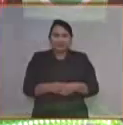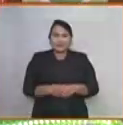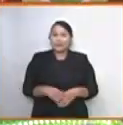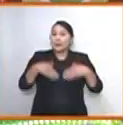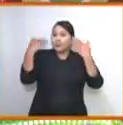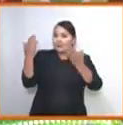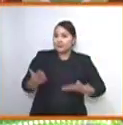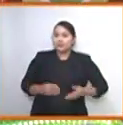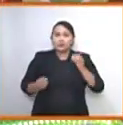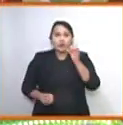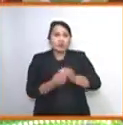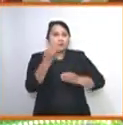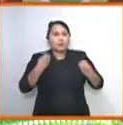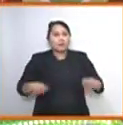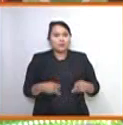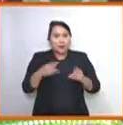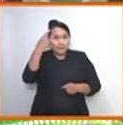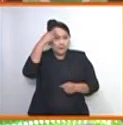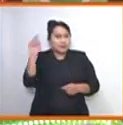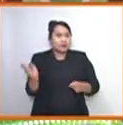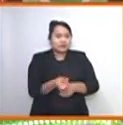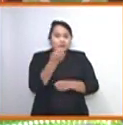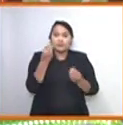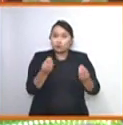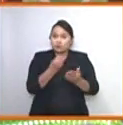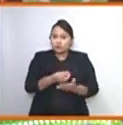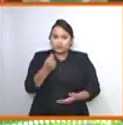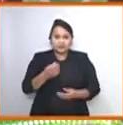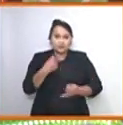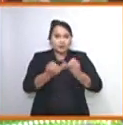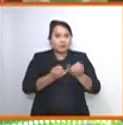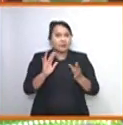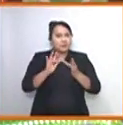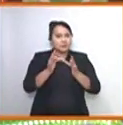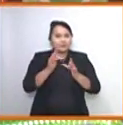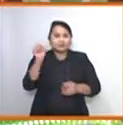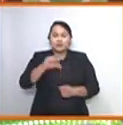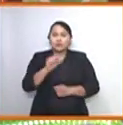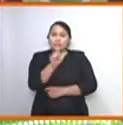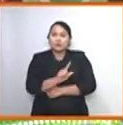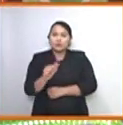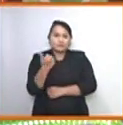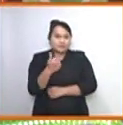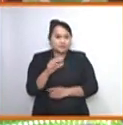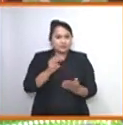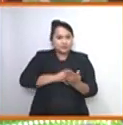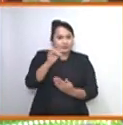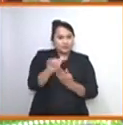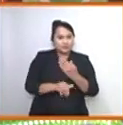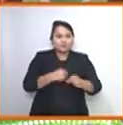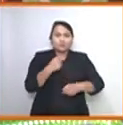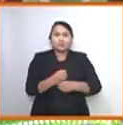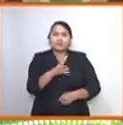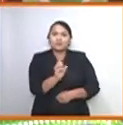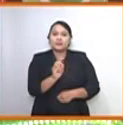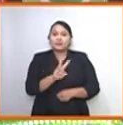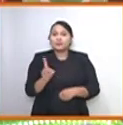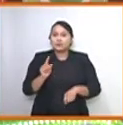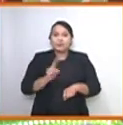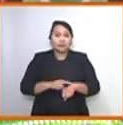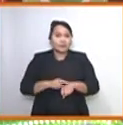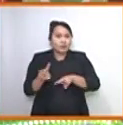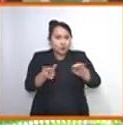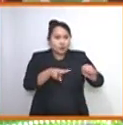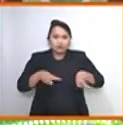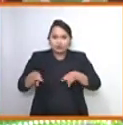Bienvenidos a una nueva oportunidad para ganar mucho dinero con nuestros juegos electrónicos. Hoy es lunes 10 de mayo del año 2021. Estamos totalmente en